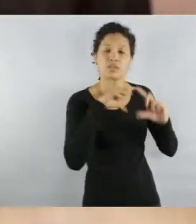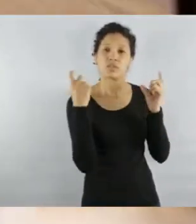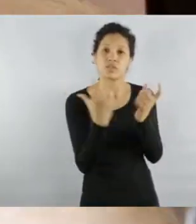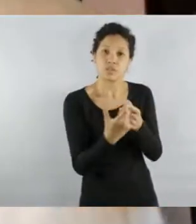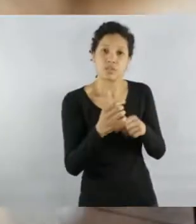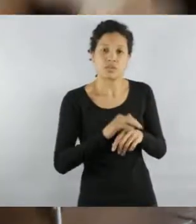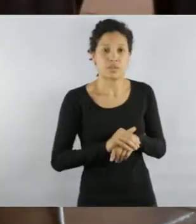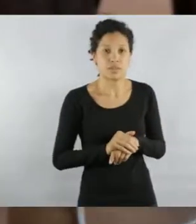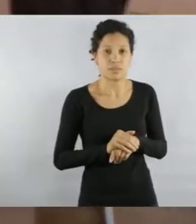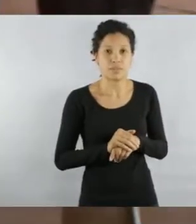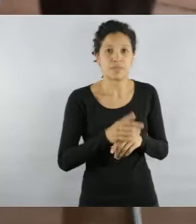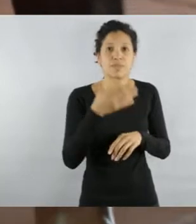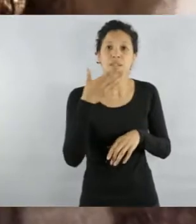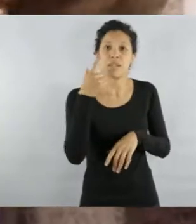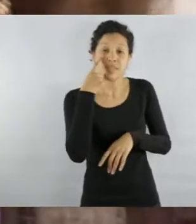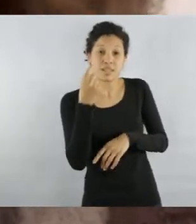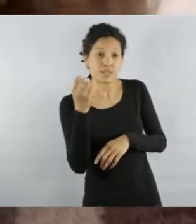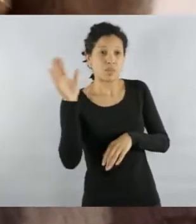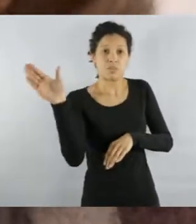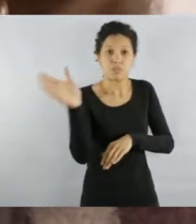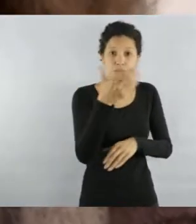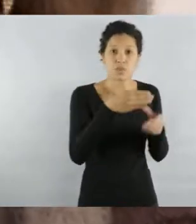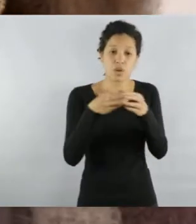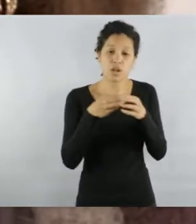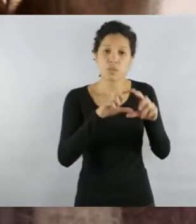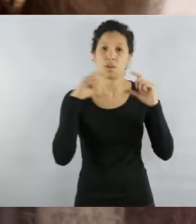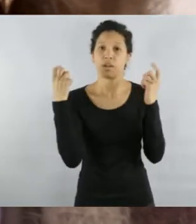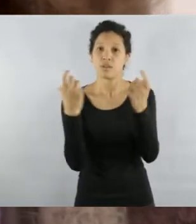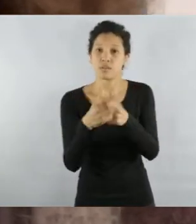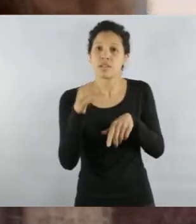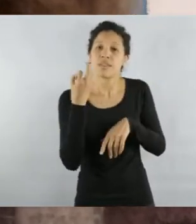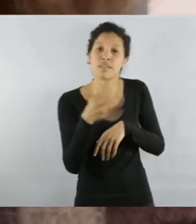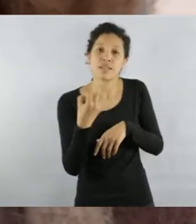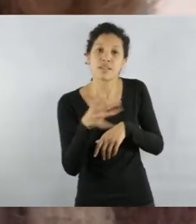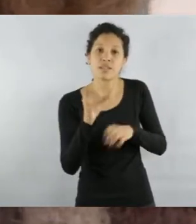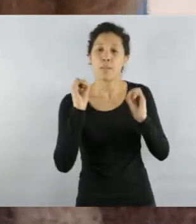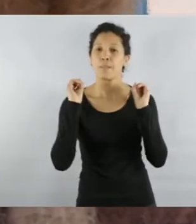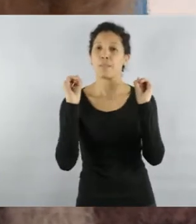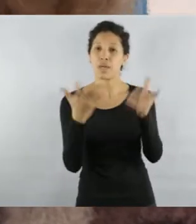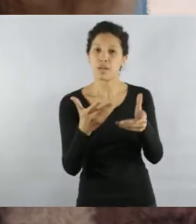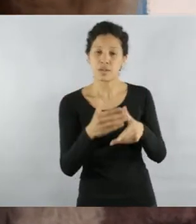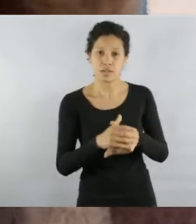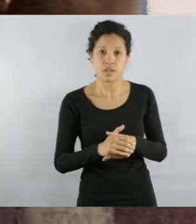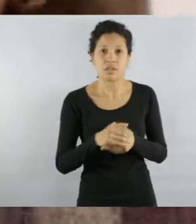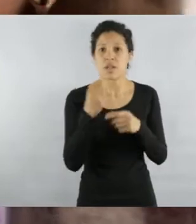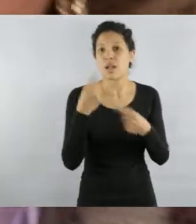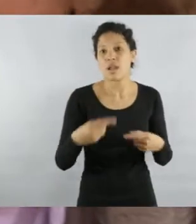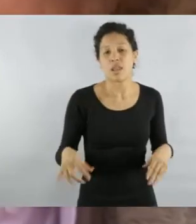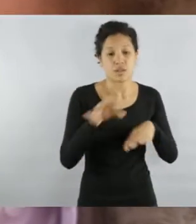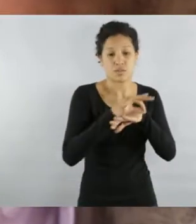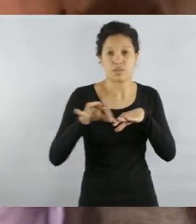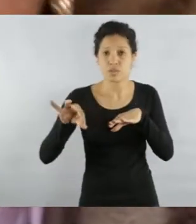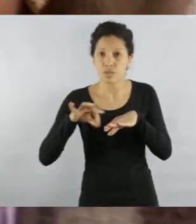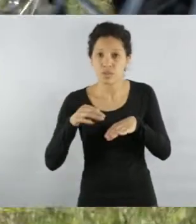es entender que toda la comunidad la sociedad lo que tenemos que hacer es mejorar todo lo que es el diseño